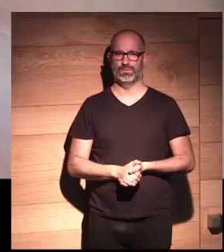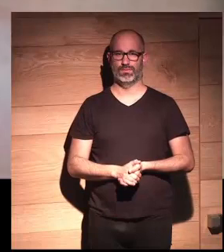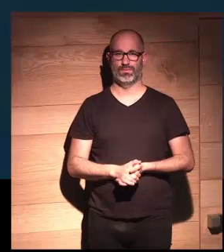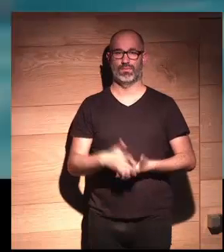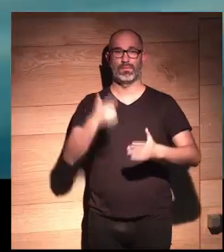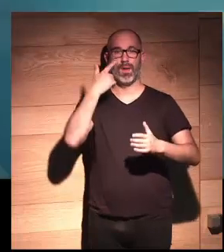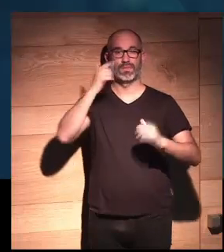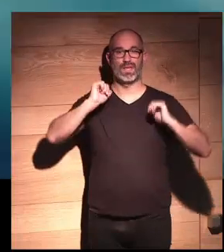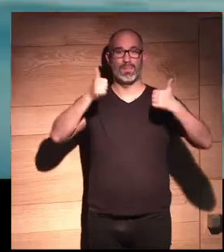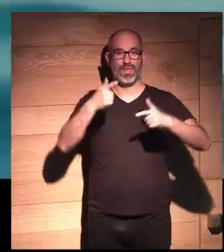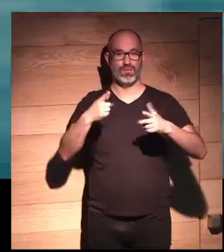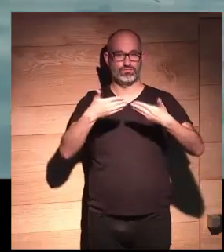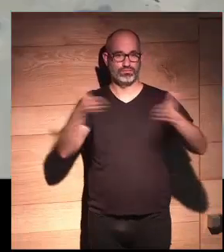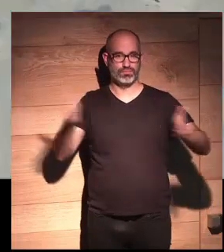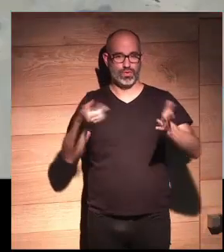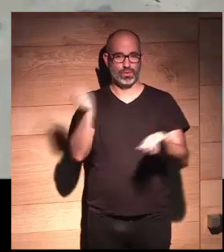Vamos a empezar los dos de cero.